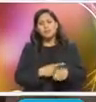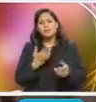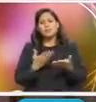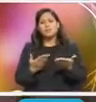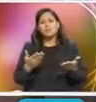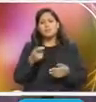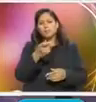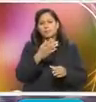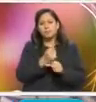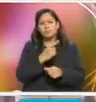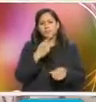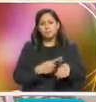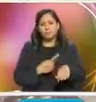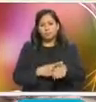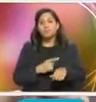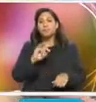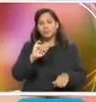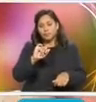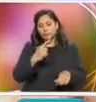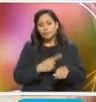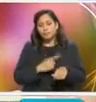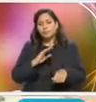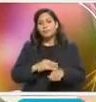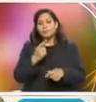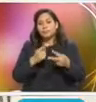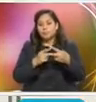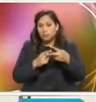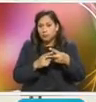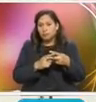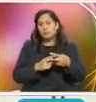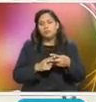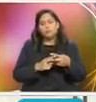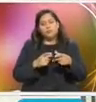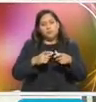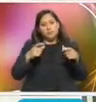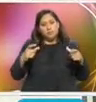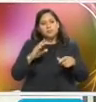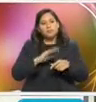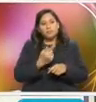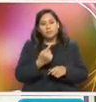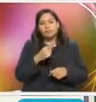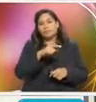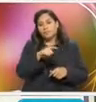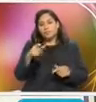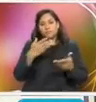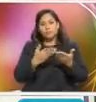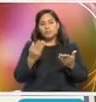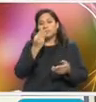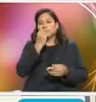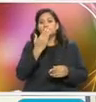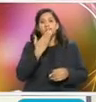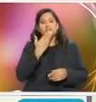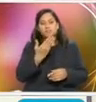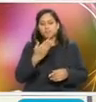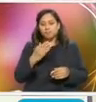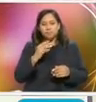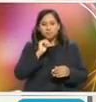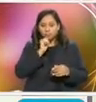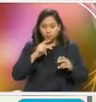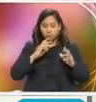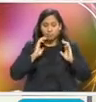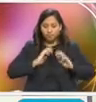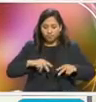en día? Así es una enfermedad justamente por las cifras, por lo que representa y por el impacto que tiene la desnutrición, sobre todo en